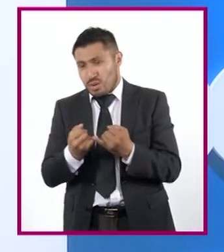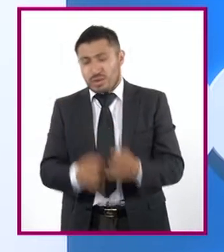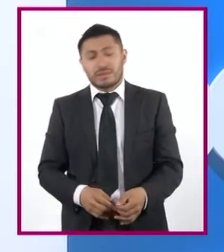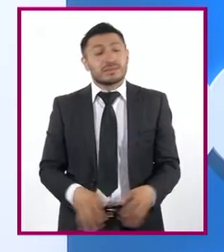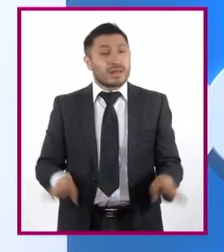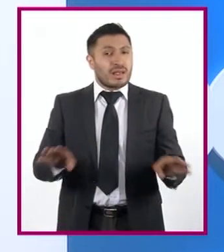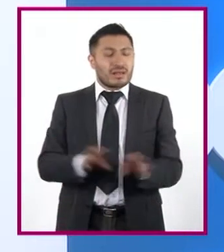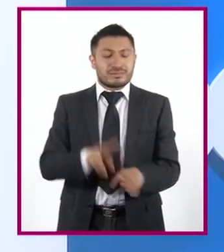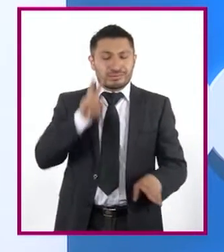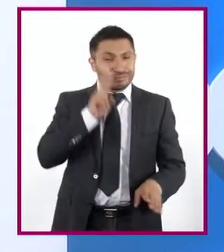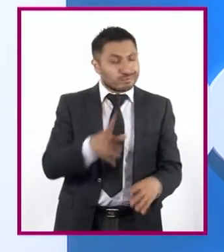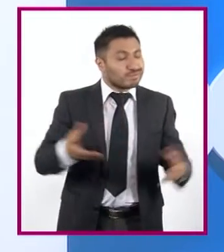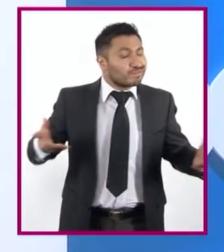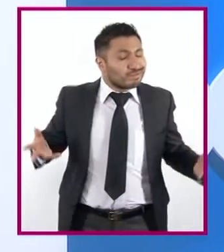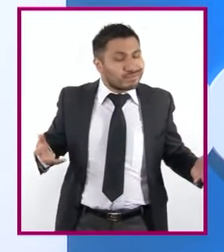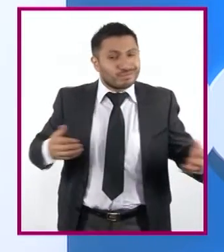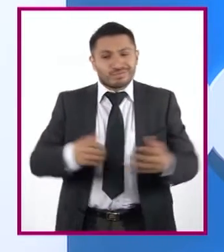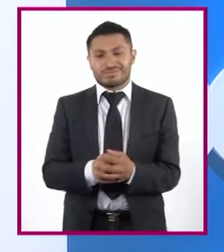¿Cómo vamos hasta aquí?